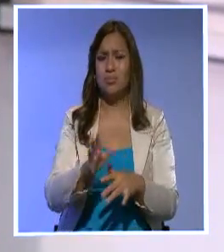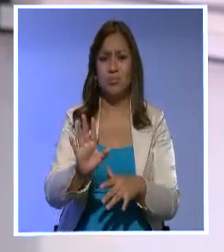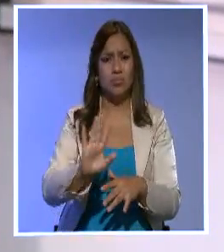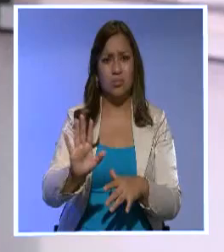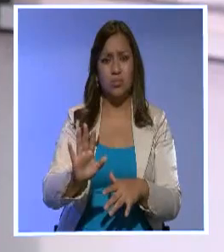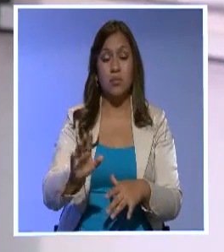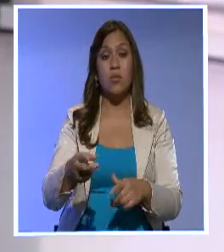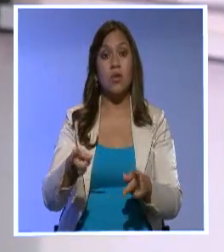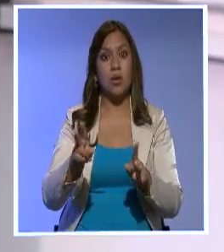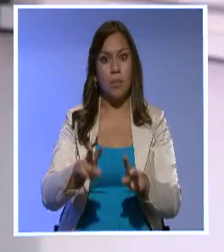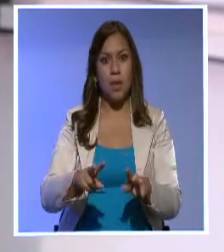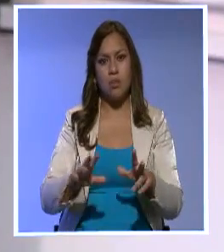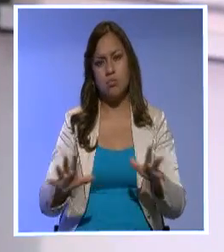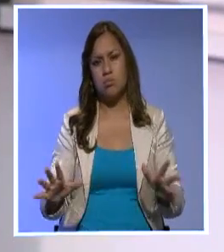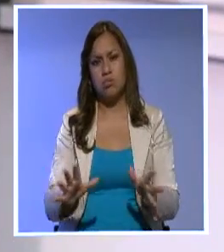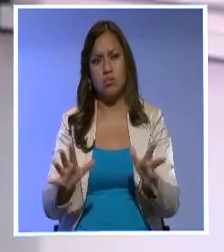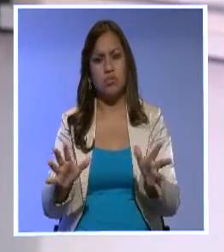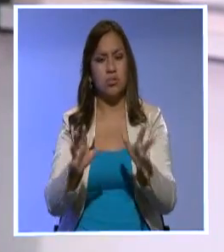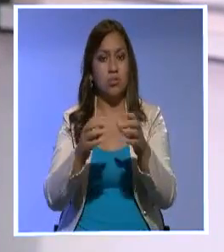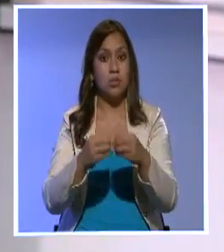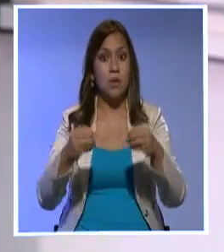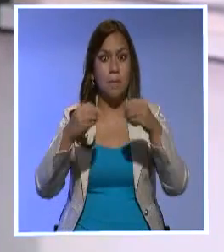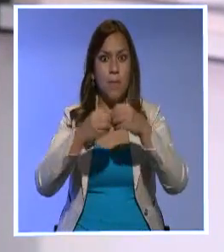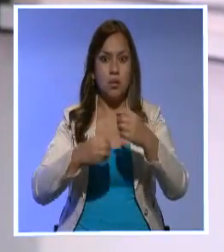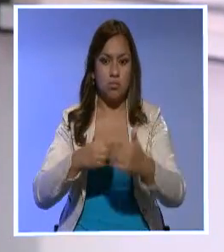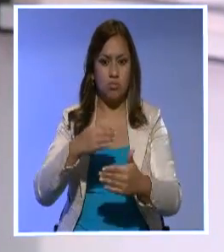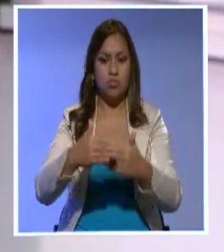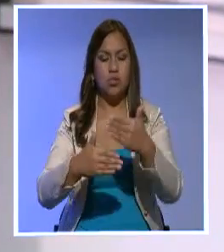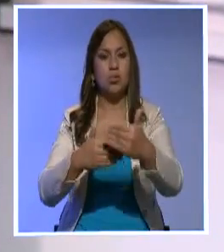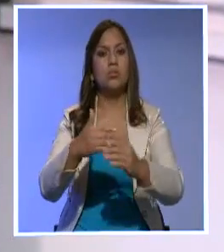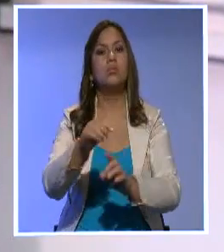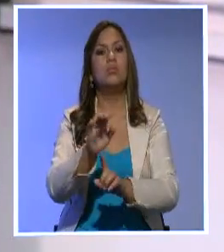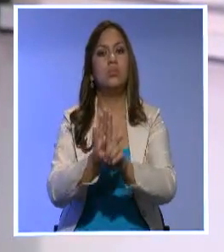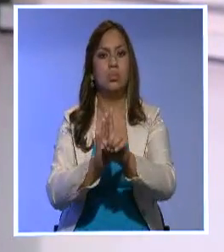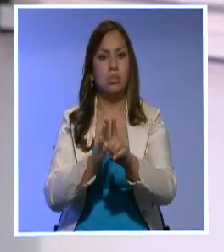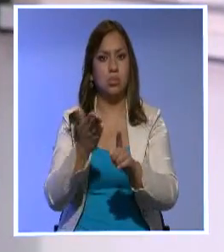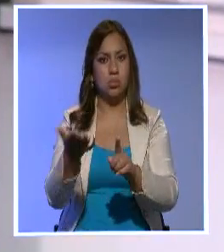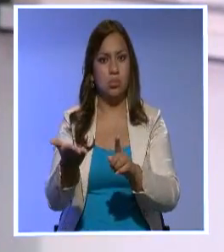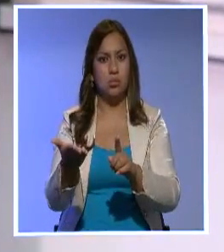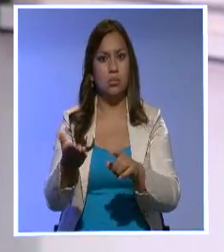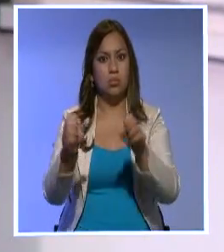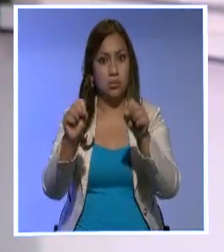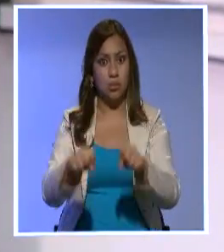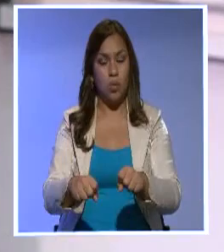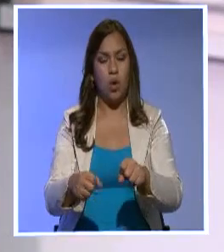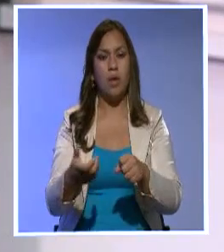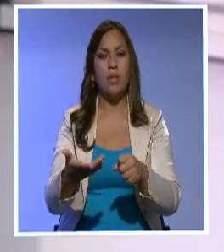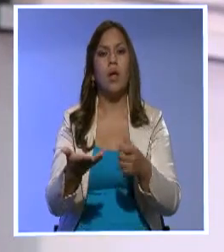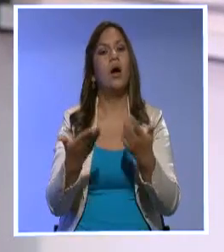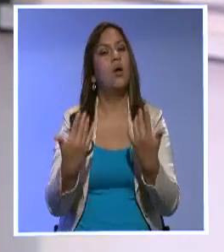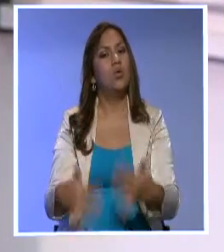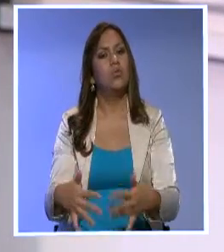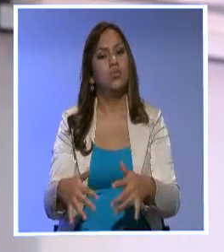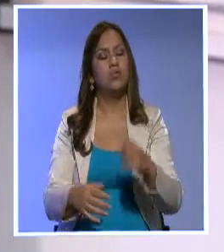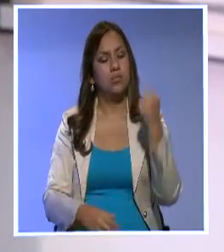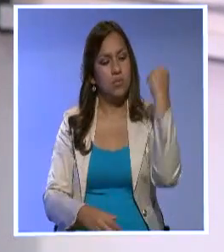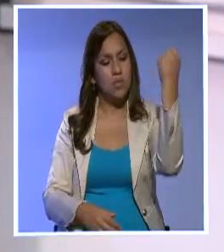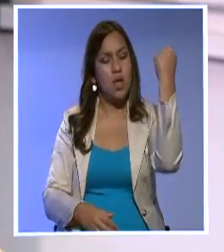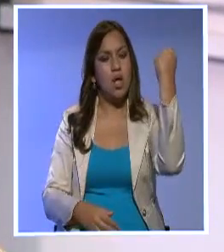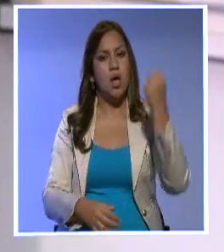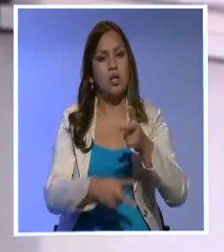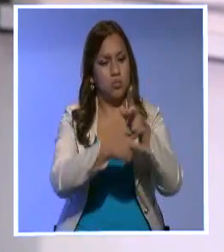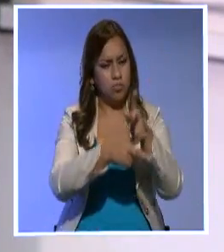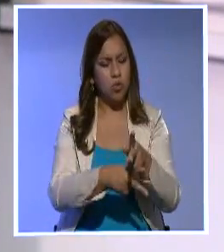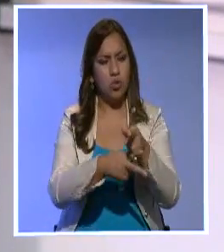también promover en la isla un proceso de desarrollo que pueda realmente devolver y restituir los derechos a sus